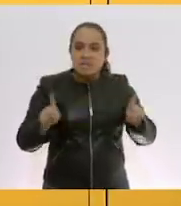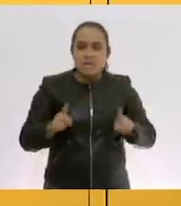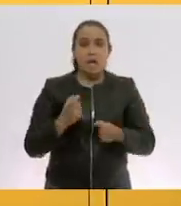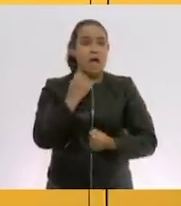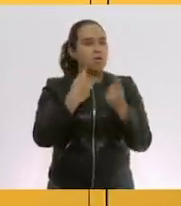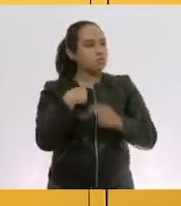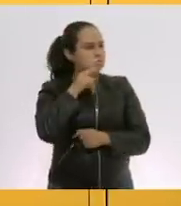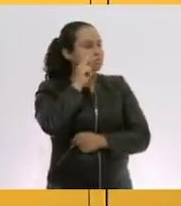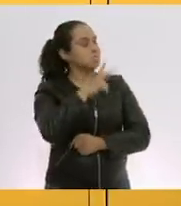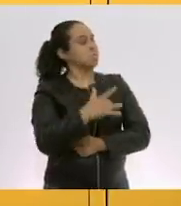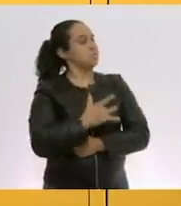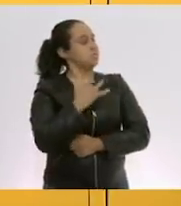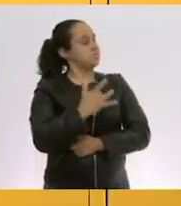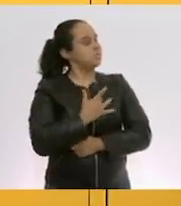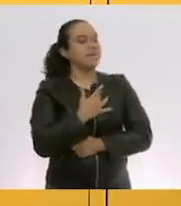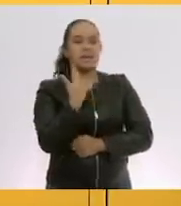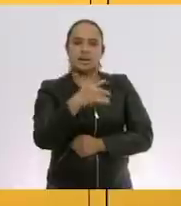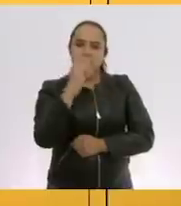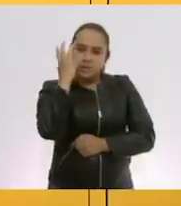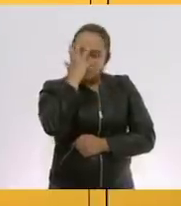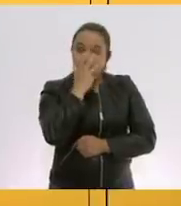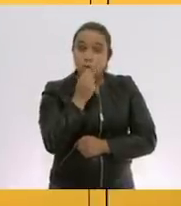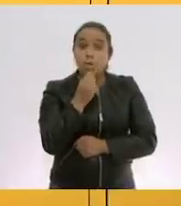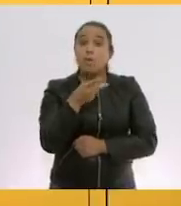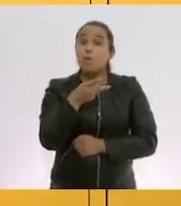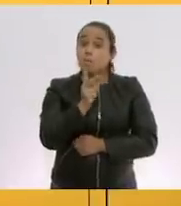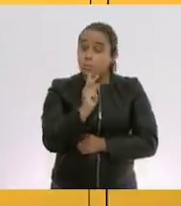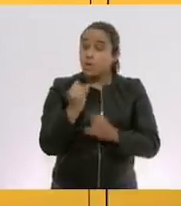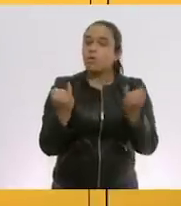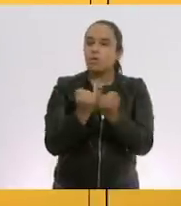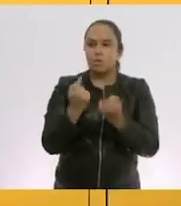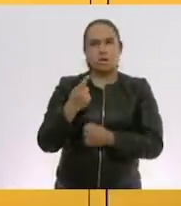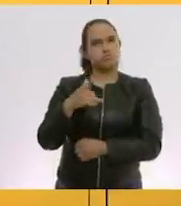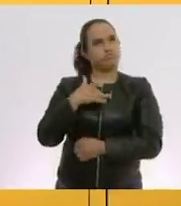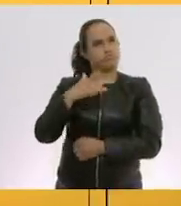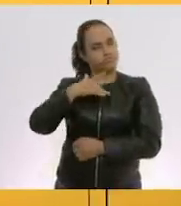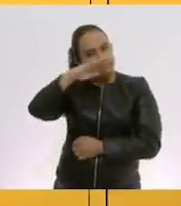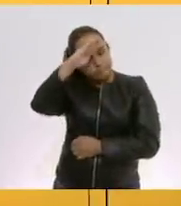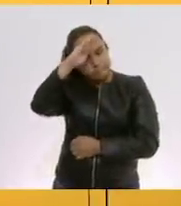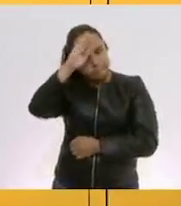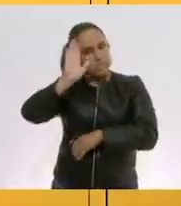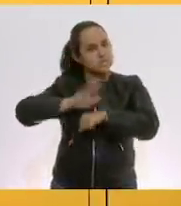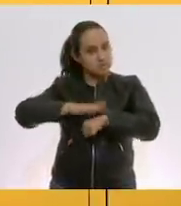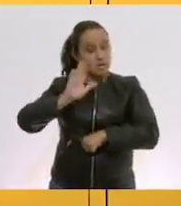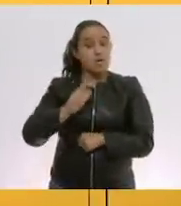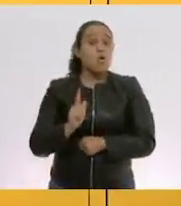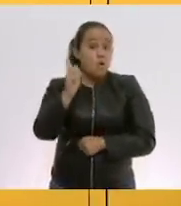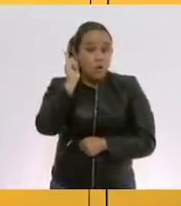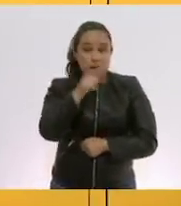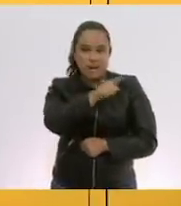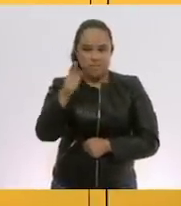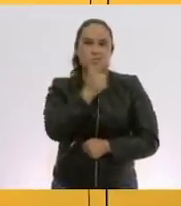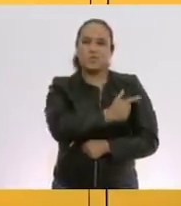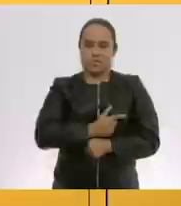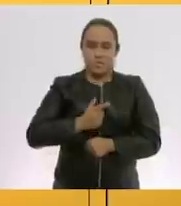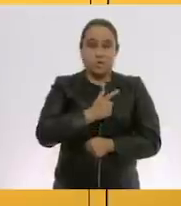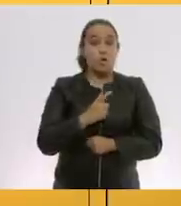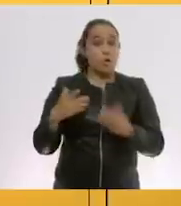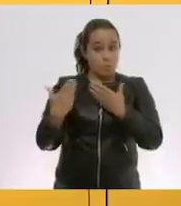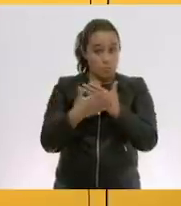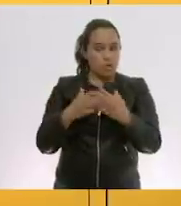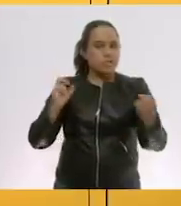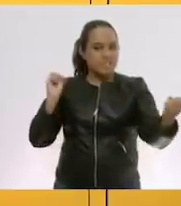y también nos ayudan a pensar. Espero lo hayas disfrutado tanto como nosotros. Nos vemos en la